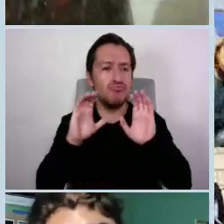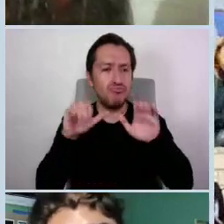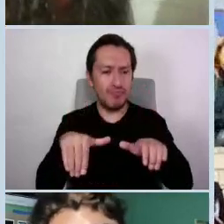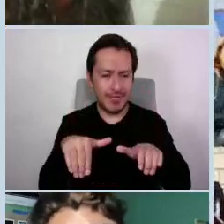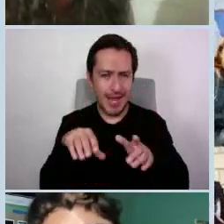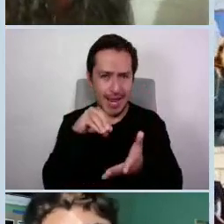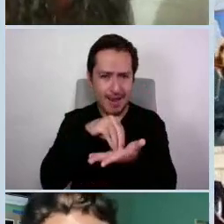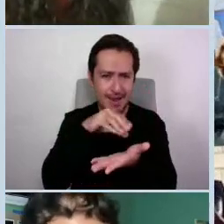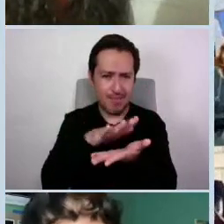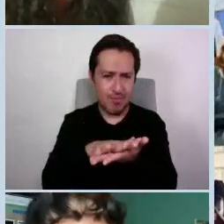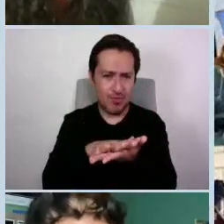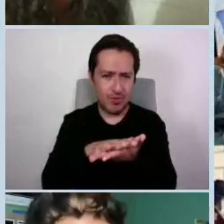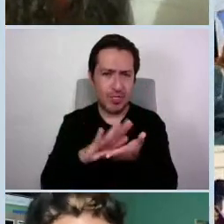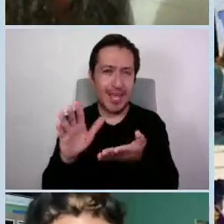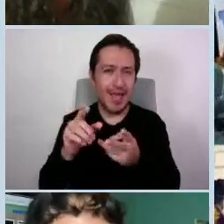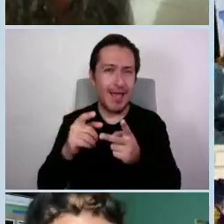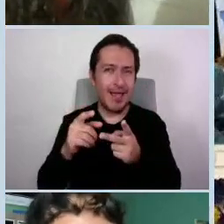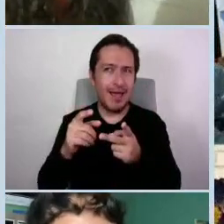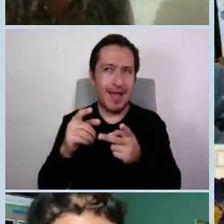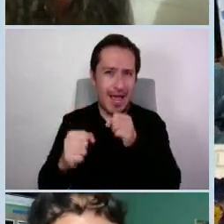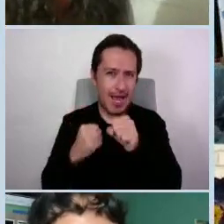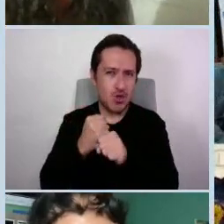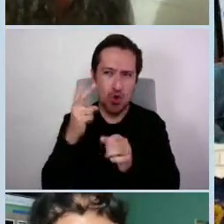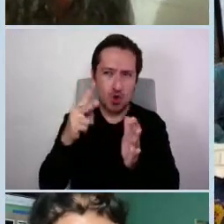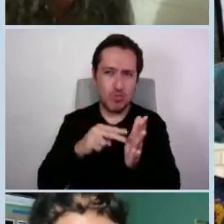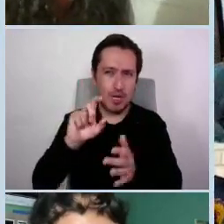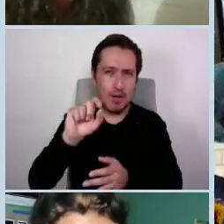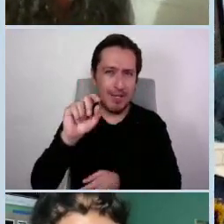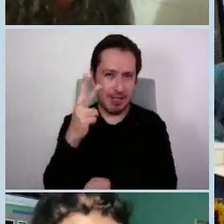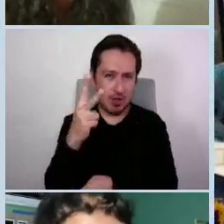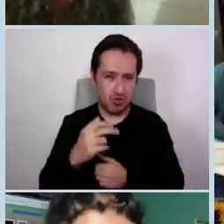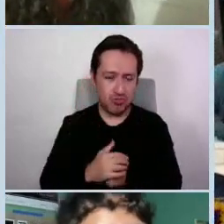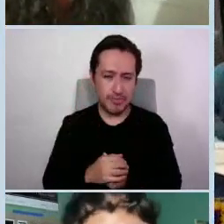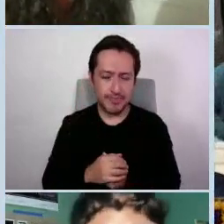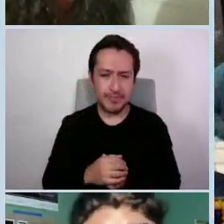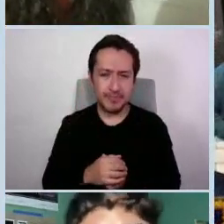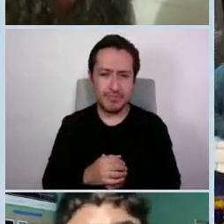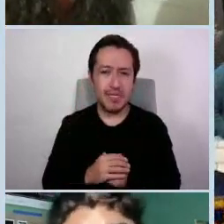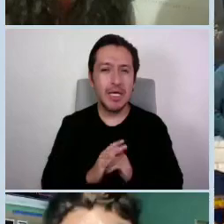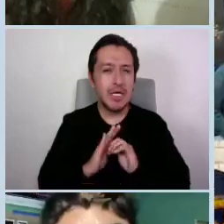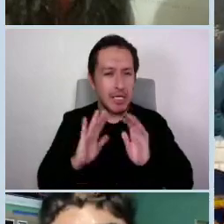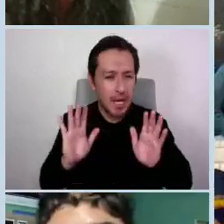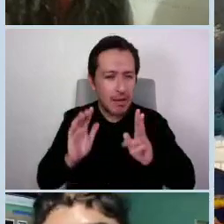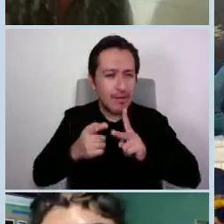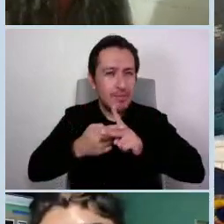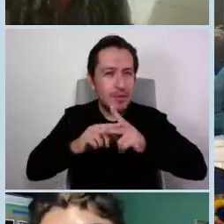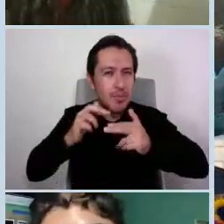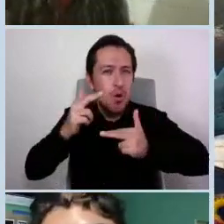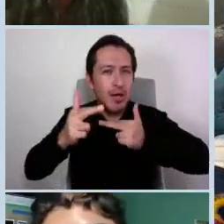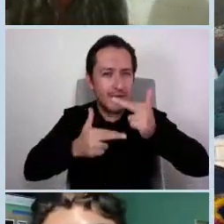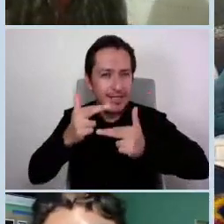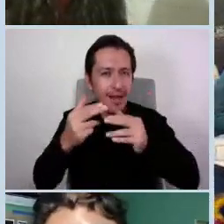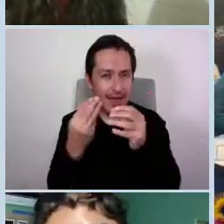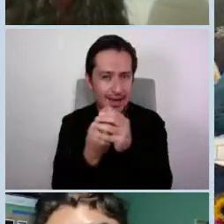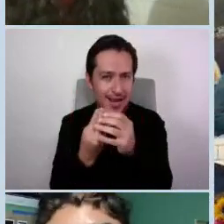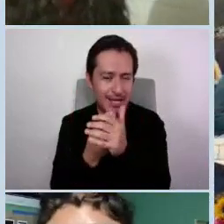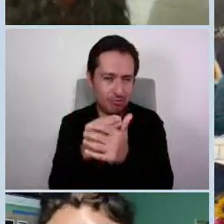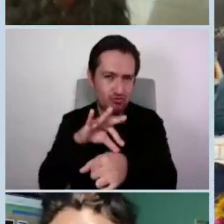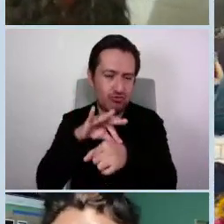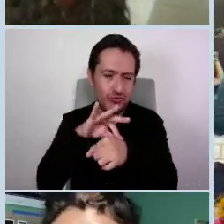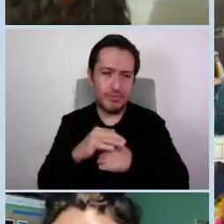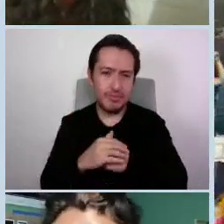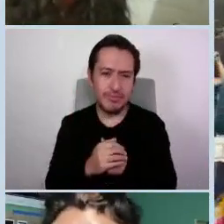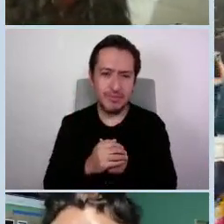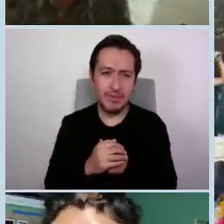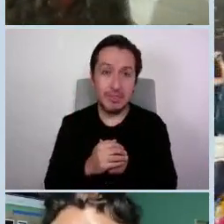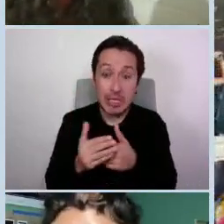en el 2022 y era el año en el que pues regresábamos a clases no eh después de tantos